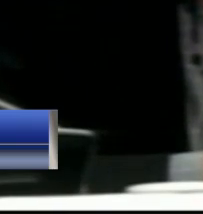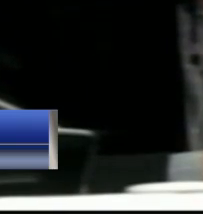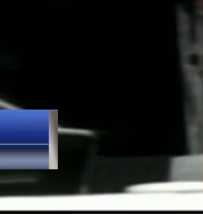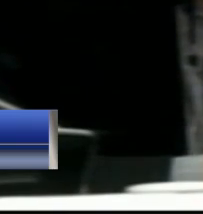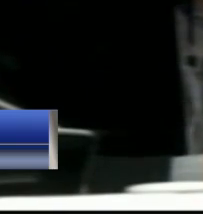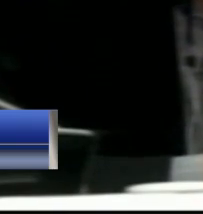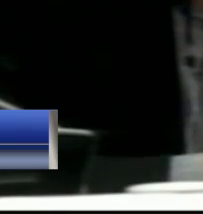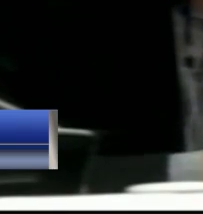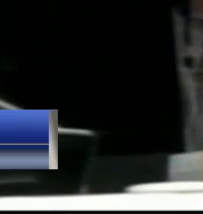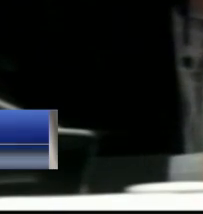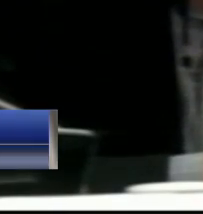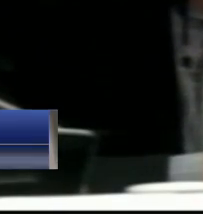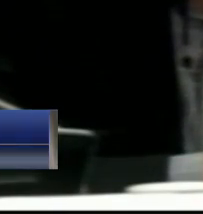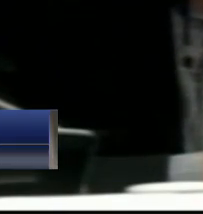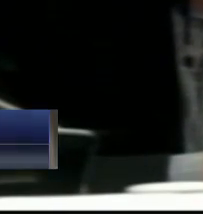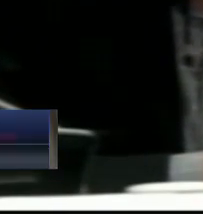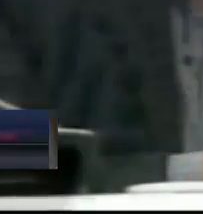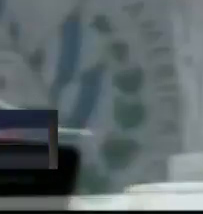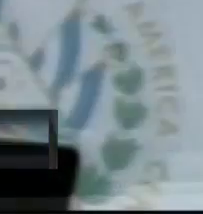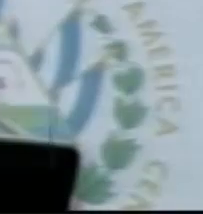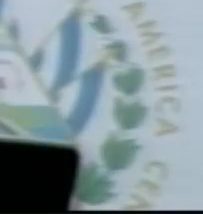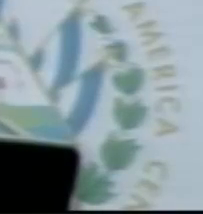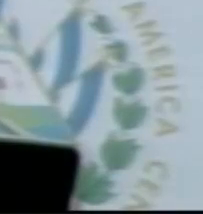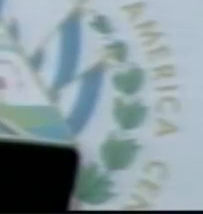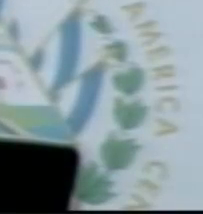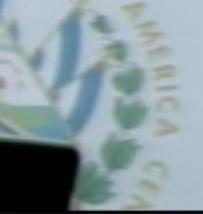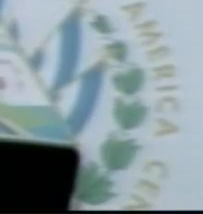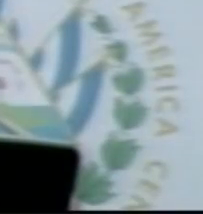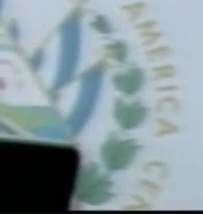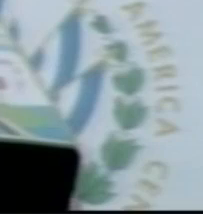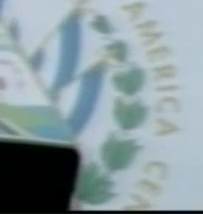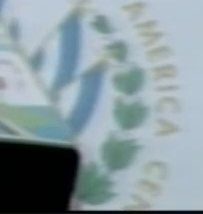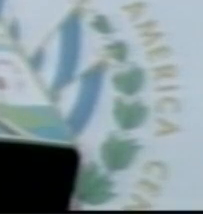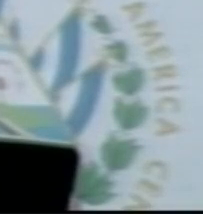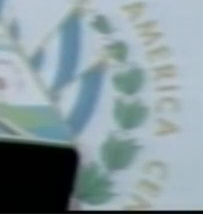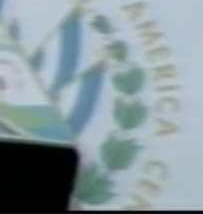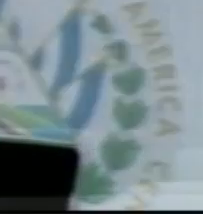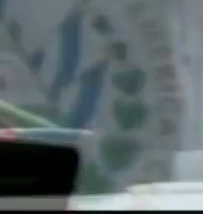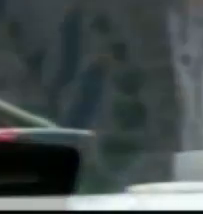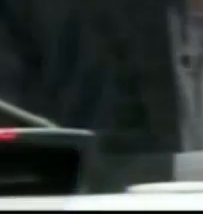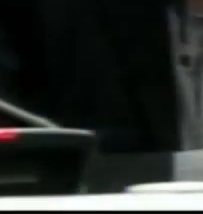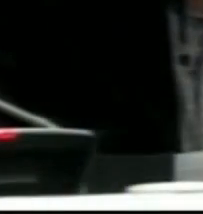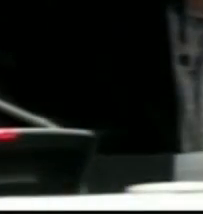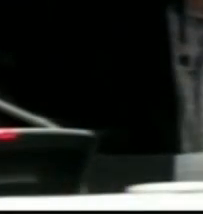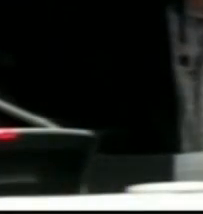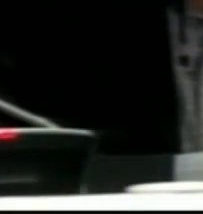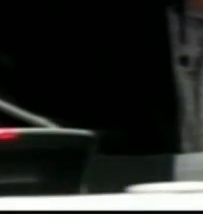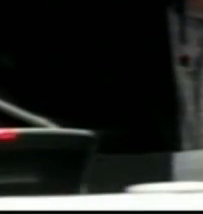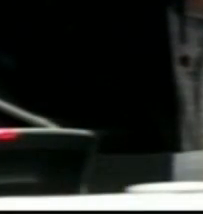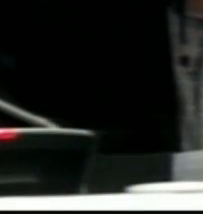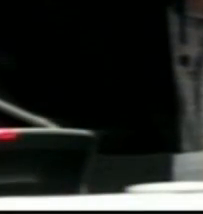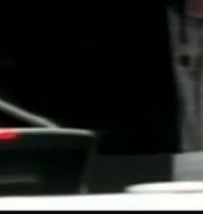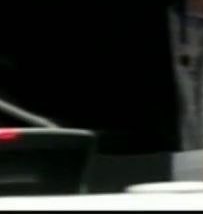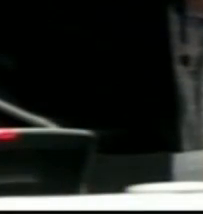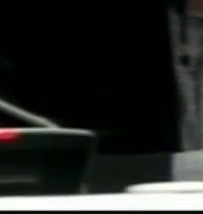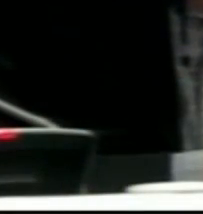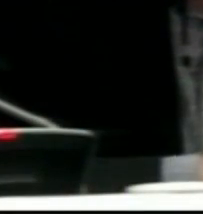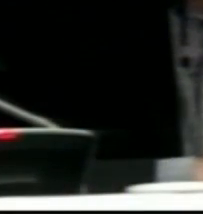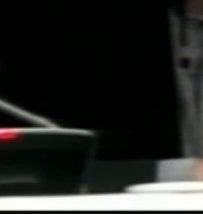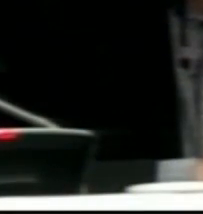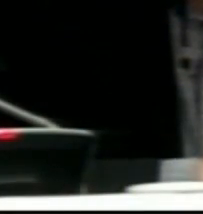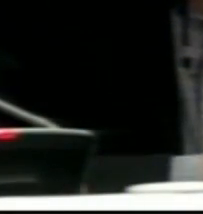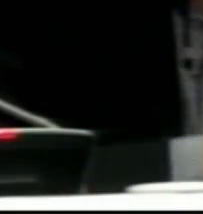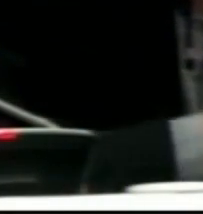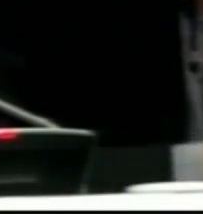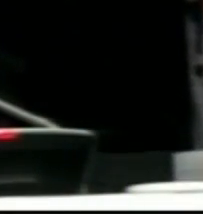para funcionarios judiciales. Y la pregunta dice así: exponga si ha sido denunciado en